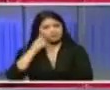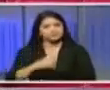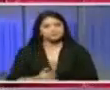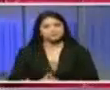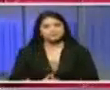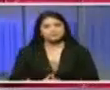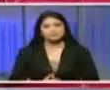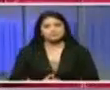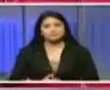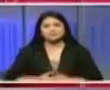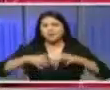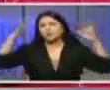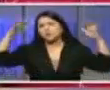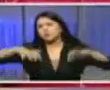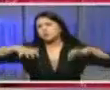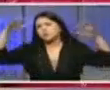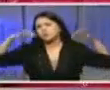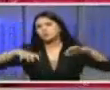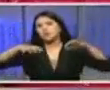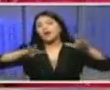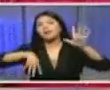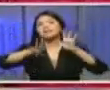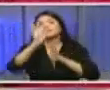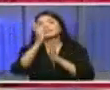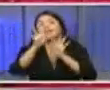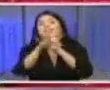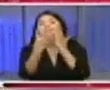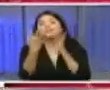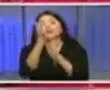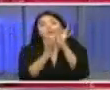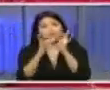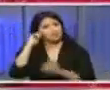Recuerden el palo de agua que nos cayó el 19 de abril.